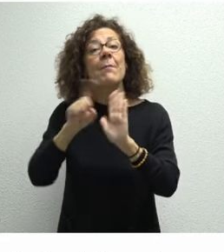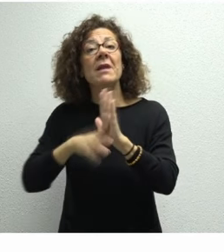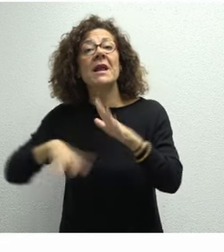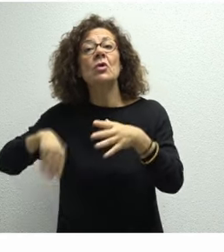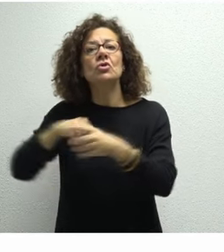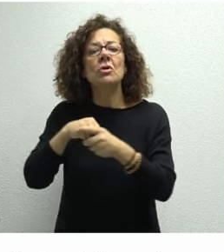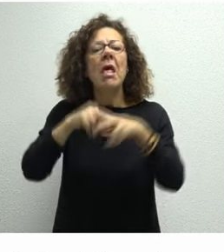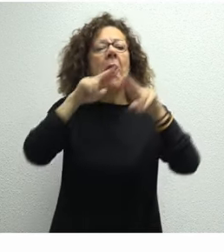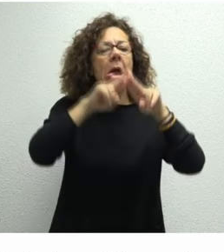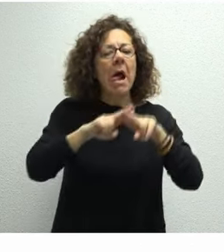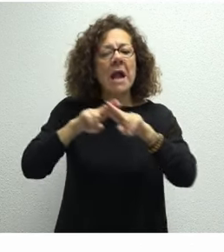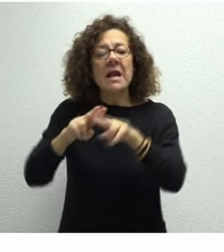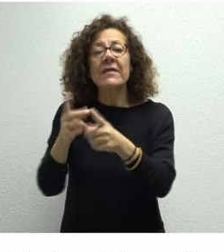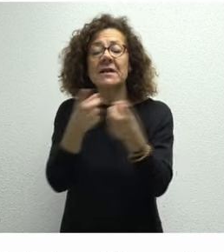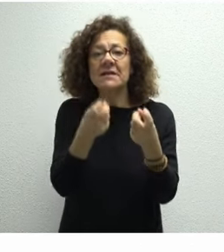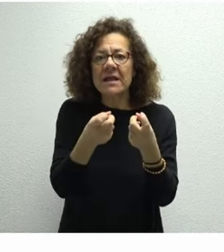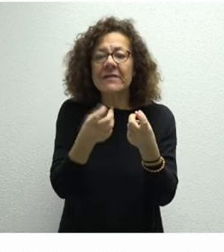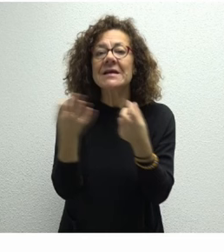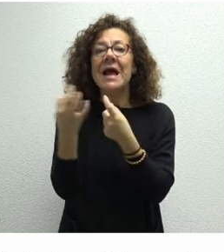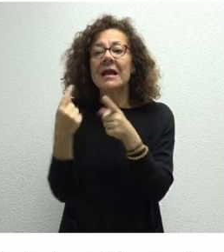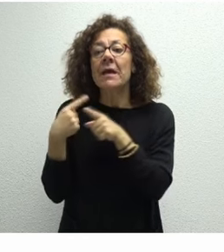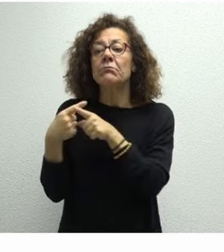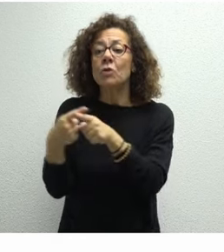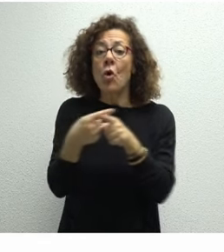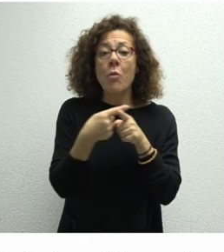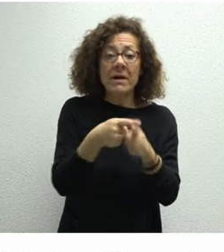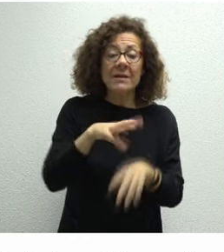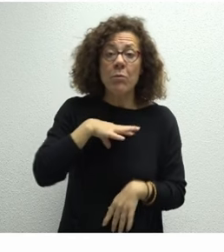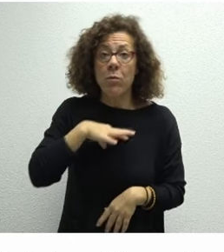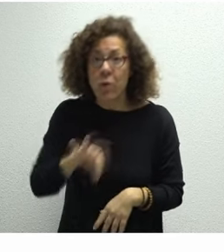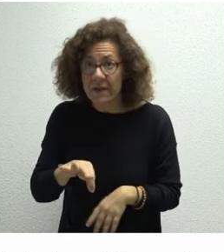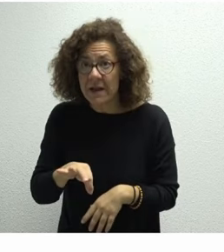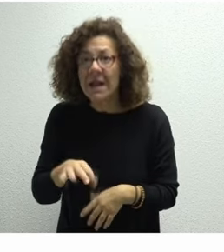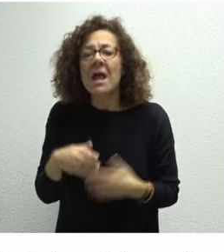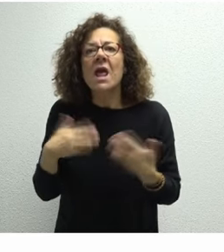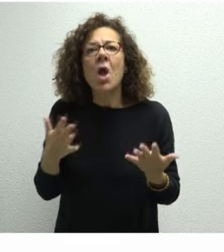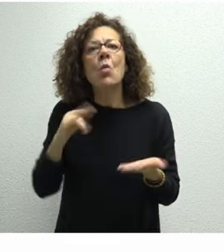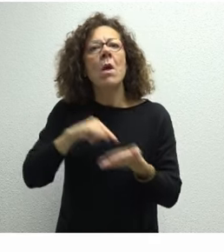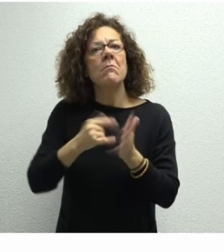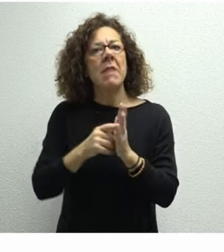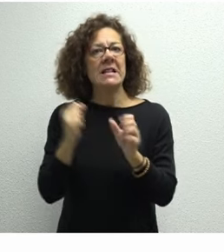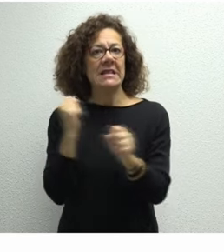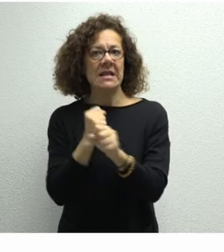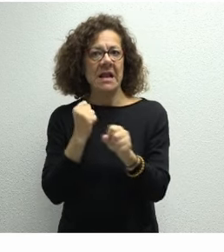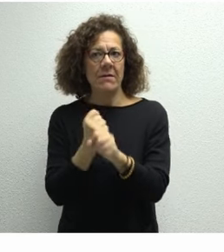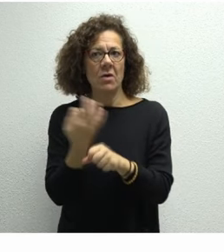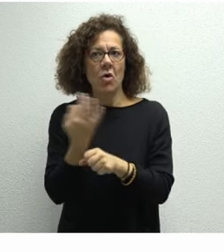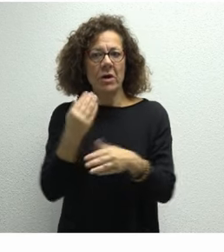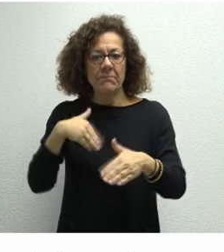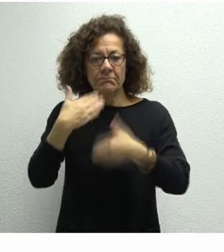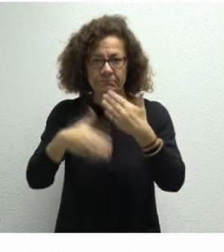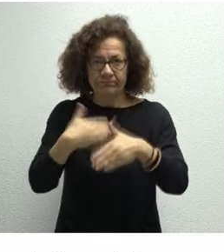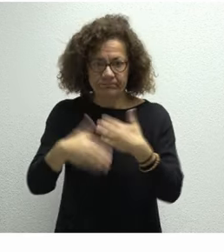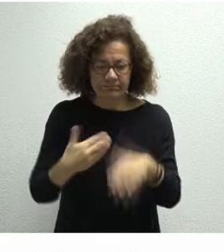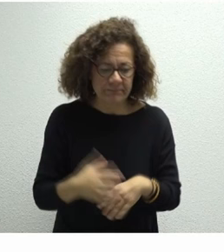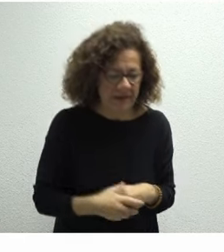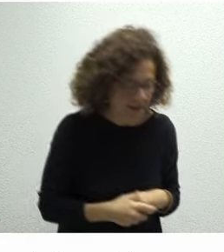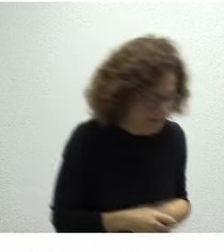son sus necesidades qué conocimiento mutuo pueden compartir y cuál es el plan de trabajo no Cuáles son los siguientes